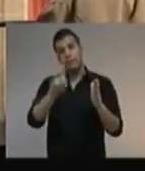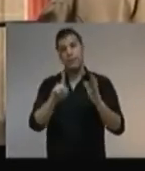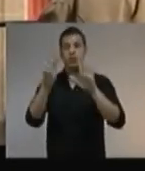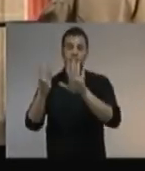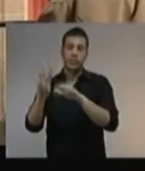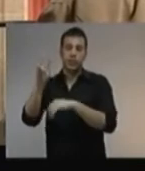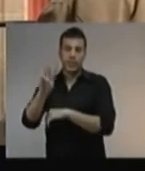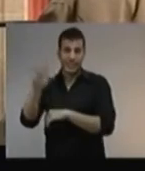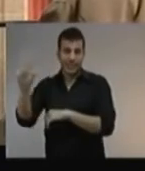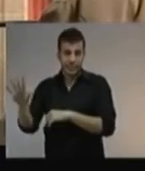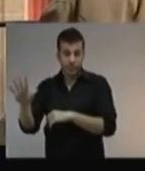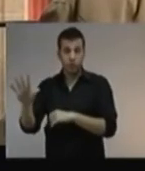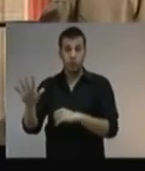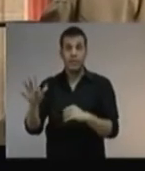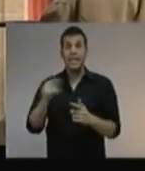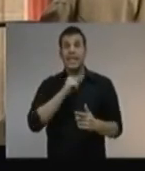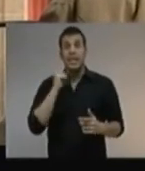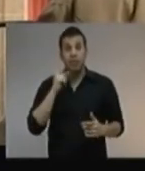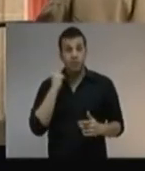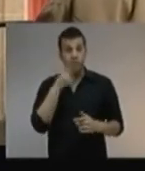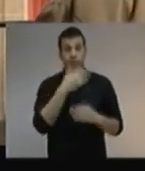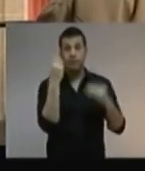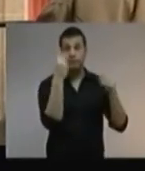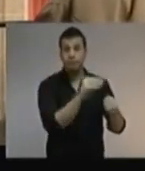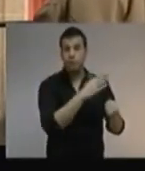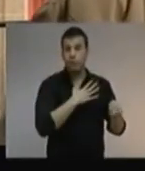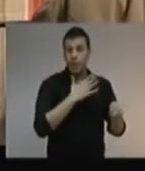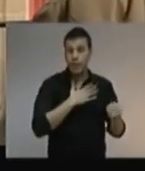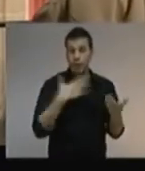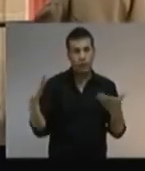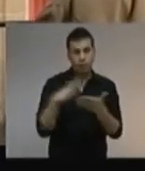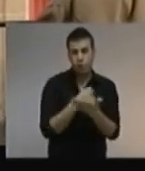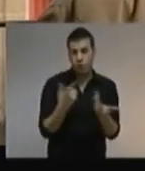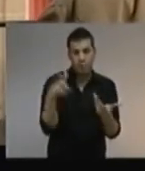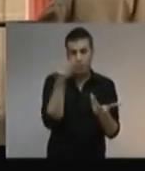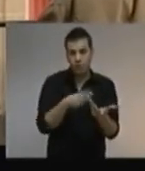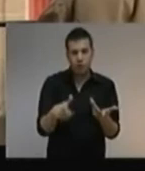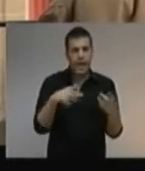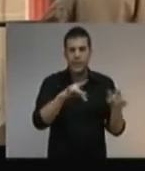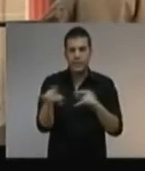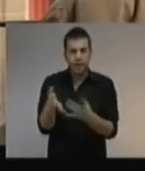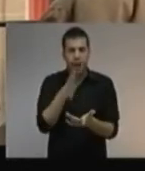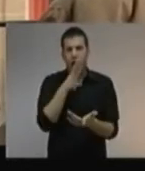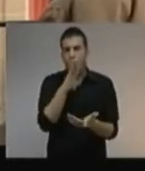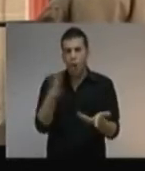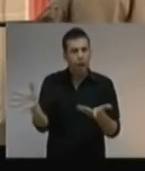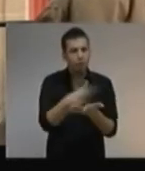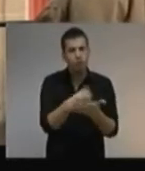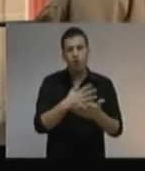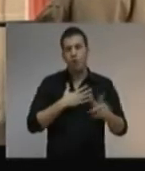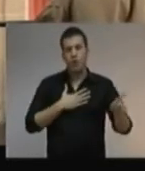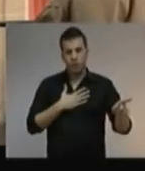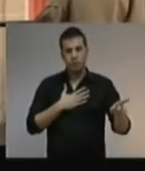1835, el obispo era el dueño y señor de aguas, tierra y gente que habitaban en la